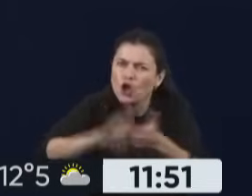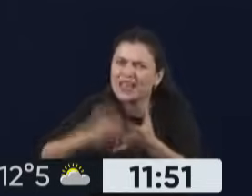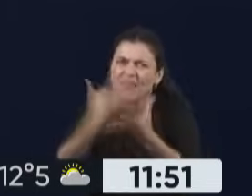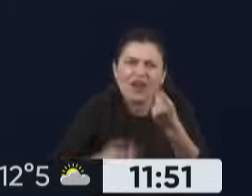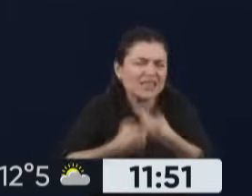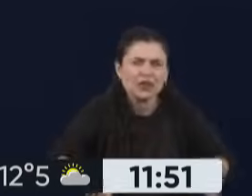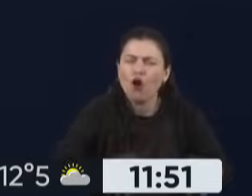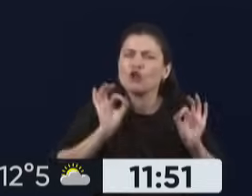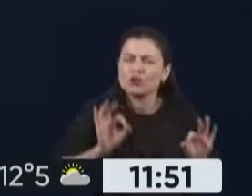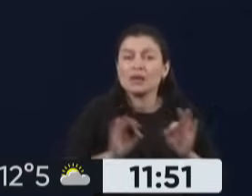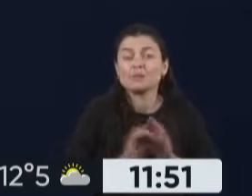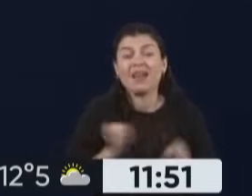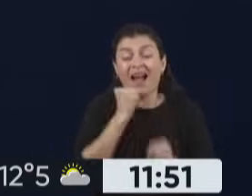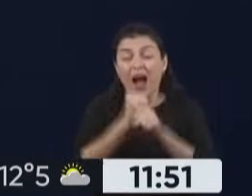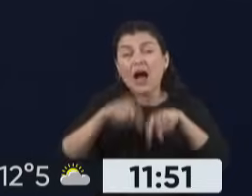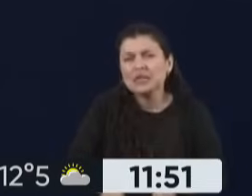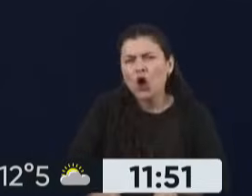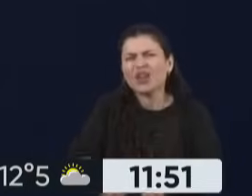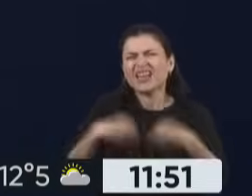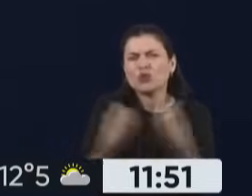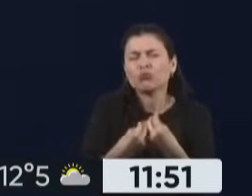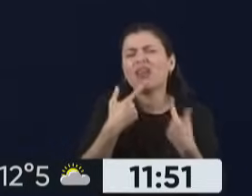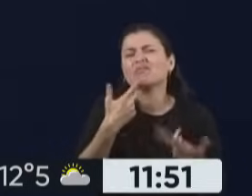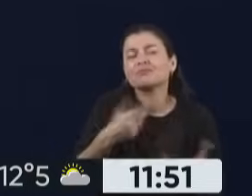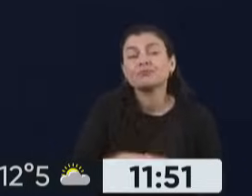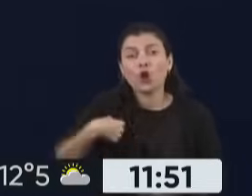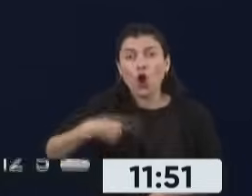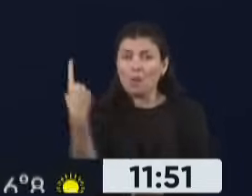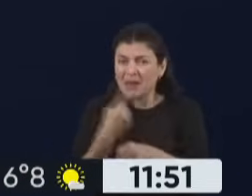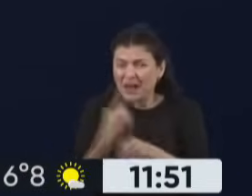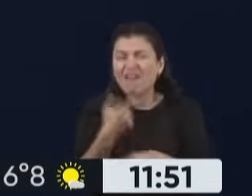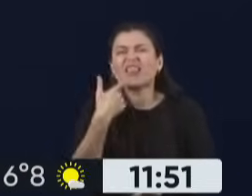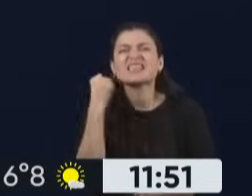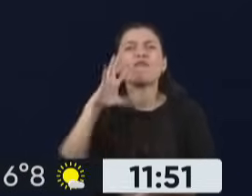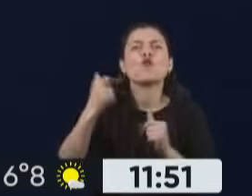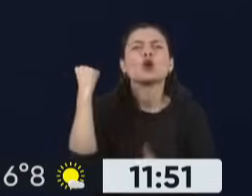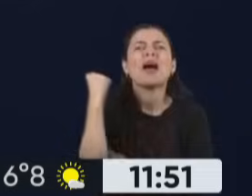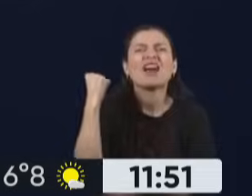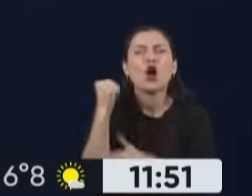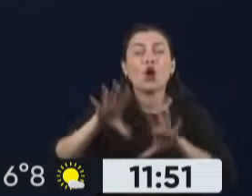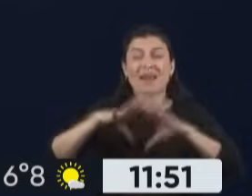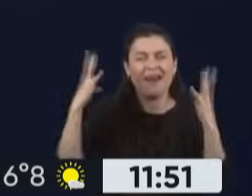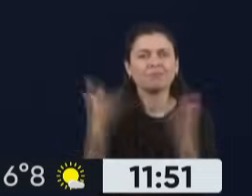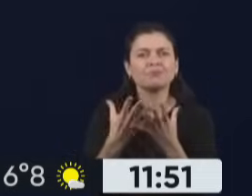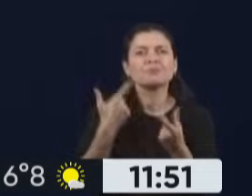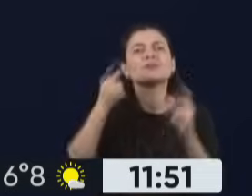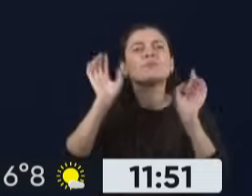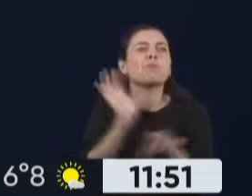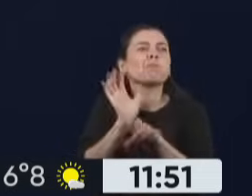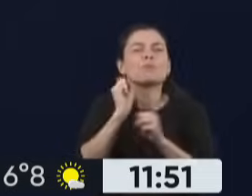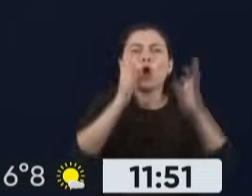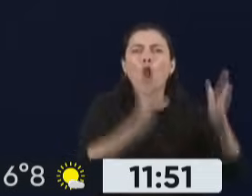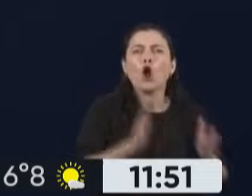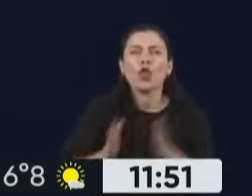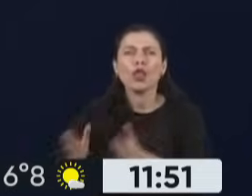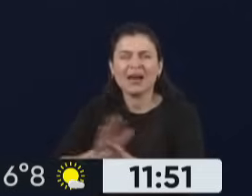¿cuál es la situación actual? Hoy por primera vez estamos en una macroeconomía mucho más ordenada, ¿sí? Es la primera